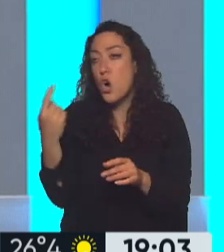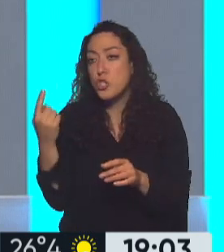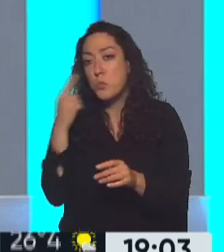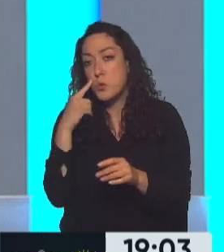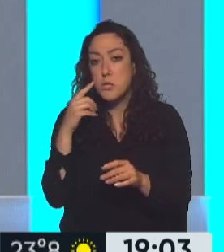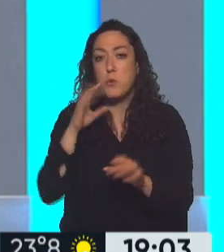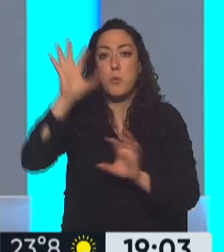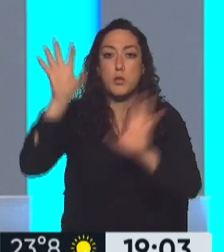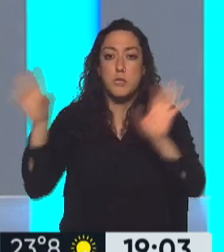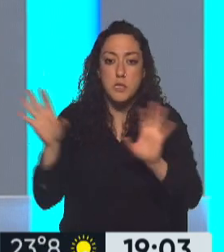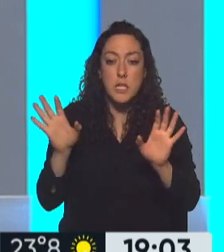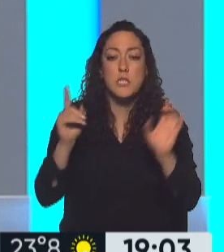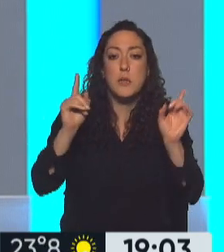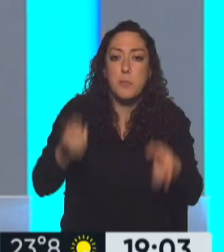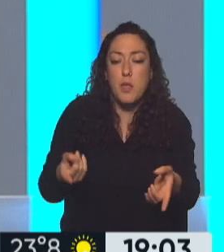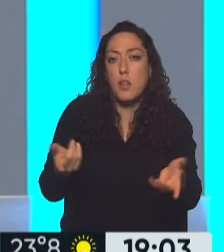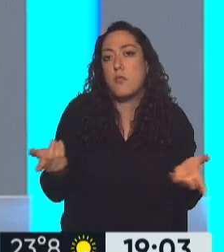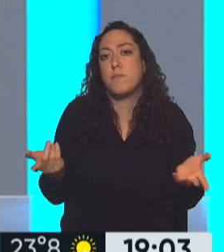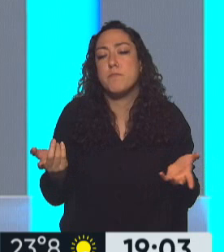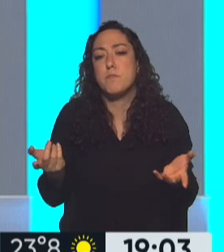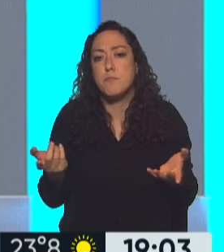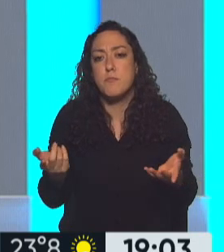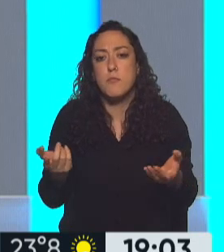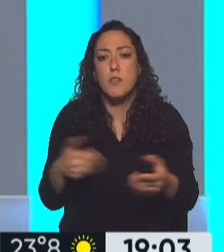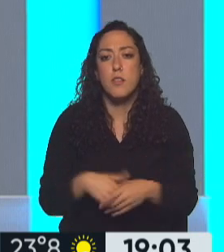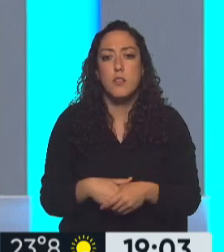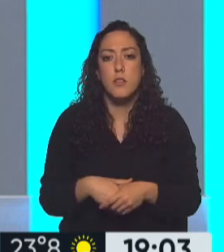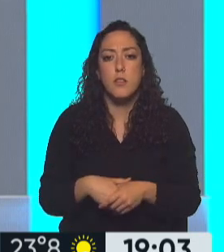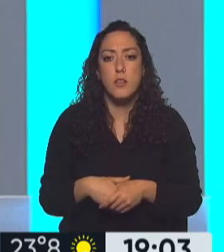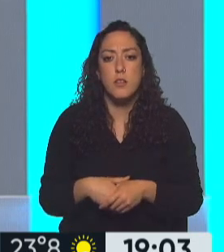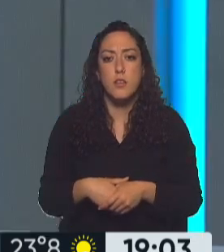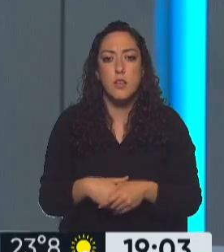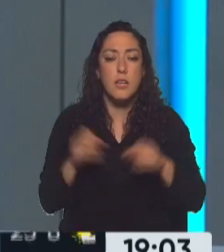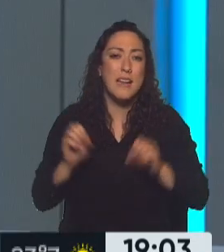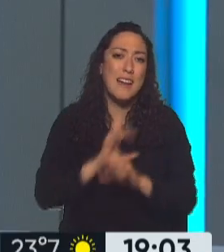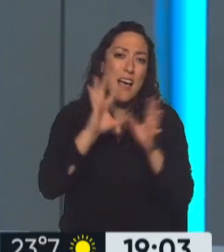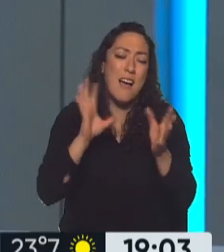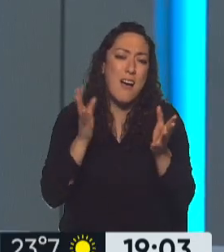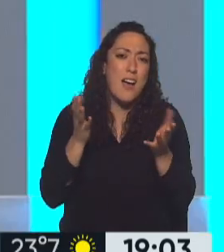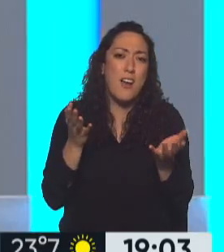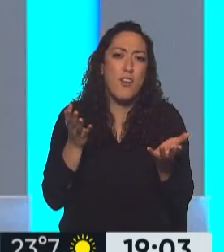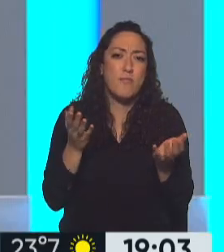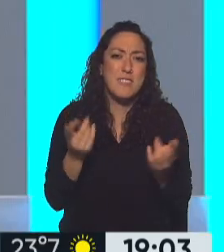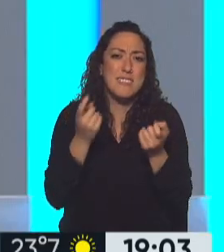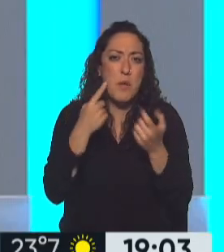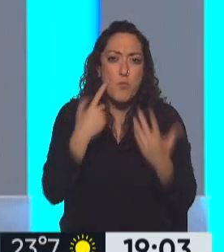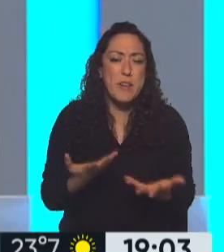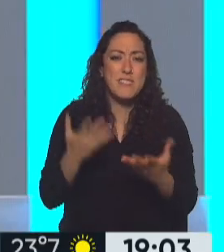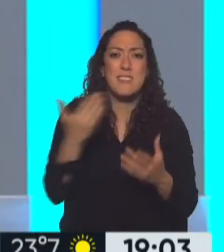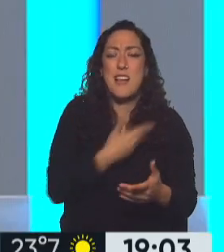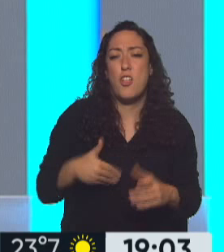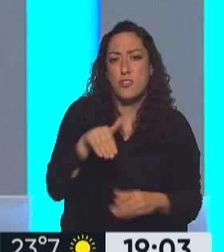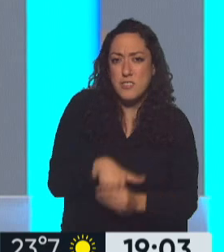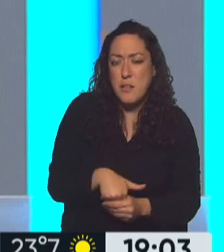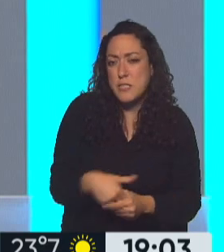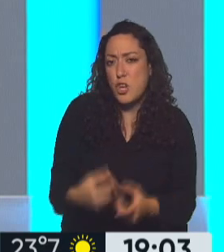interior profundo de nuestra patria hablan a lo a las claras de la necesidad de esa intervención por parte